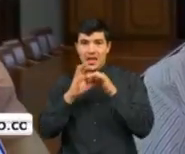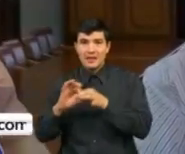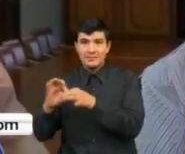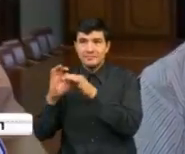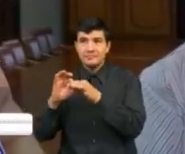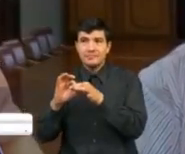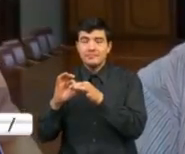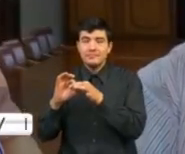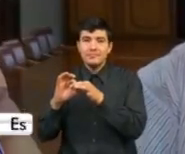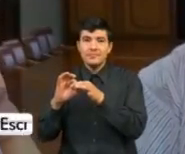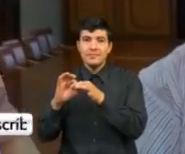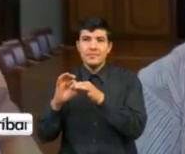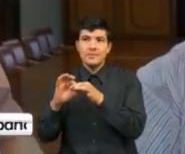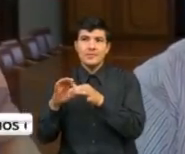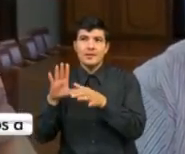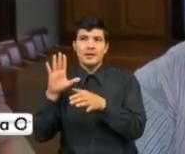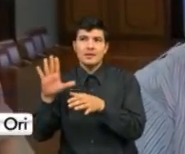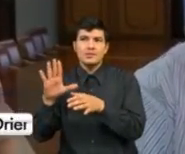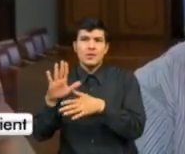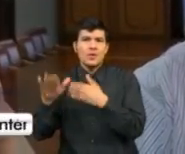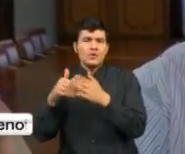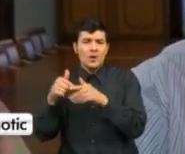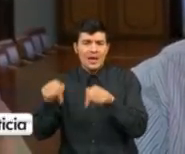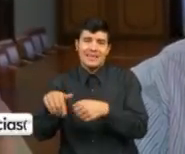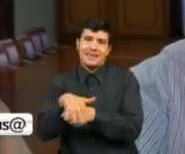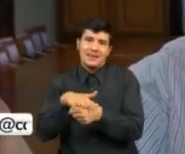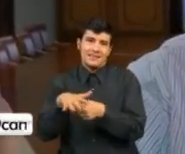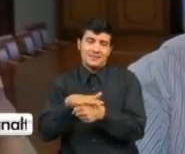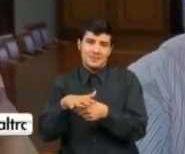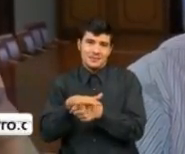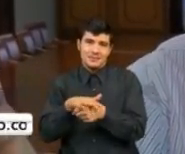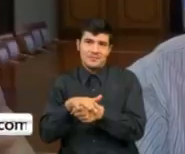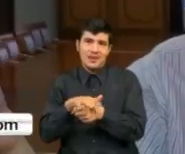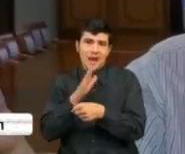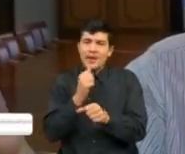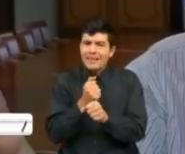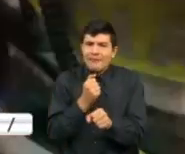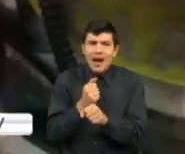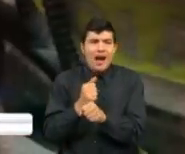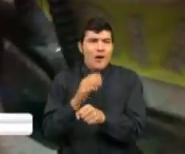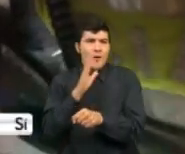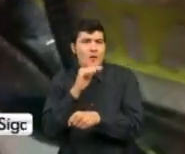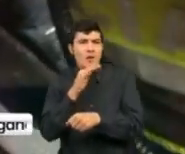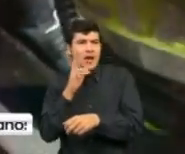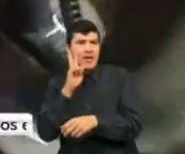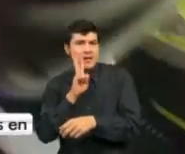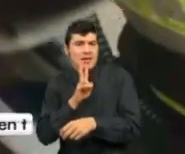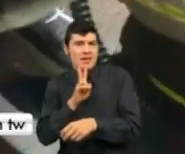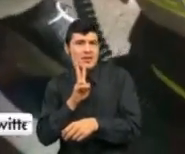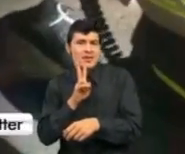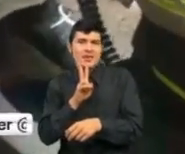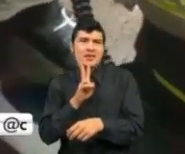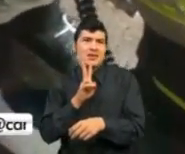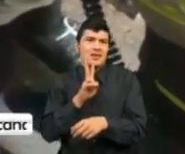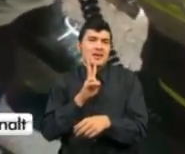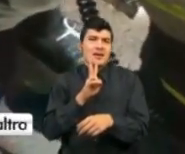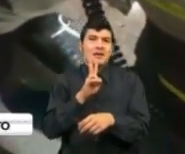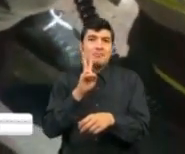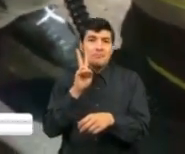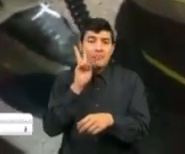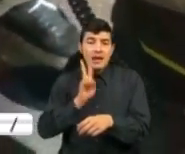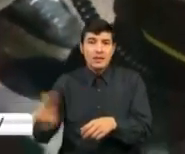desempleo histórico en la ciudad, pues son el caldo del cultivo para esta situación. No solamente son delincuentes venezolanos, aquí también tenemos nuestros problemas, entonces